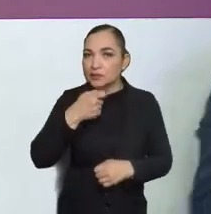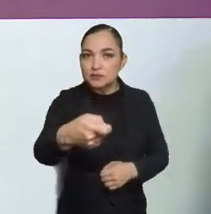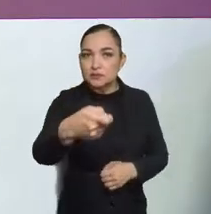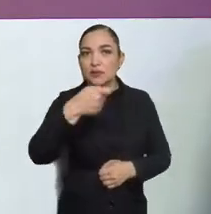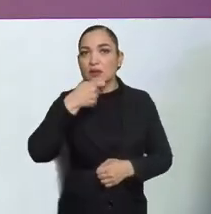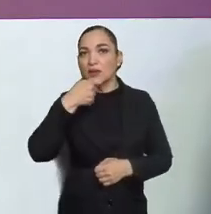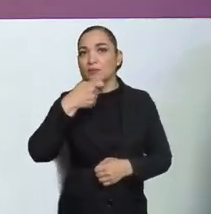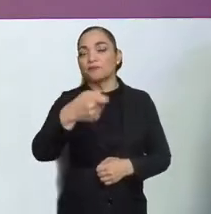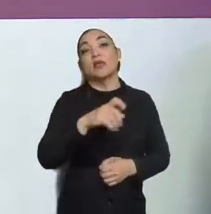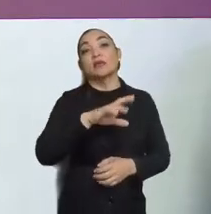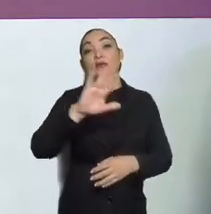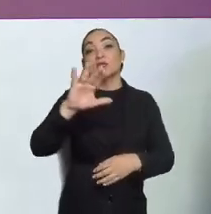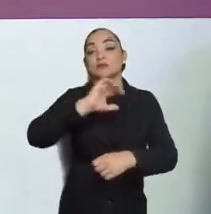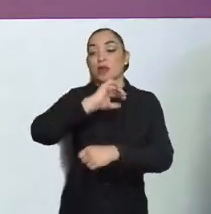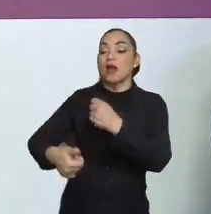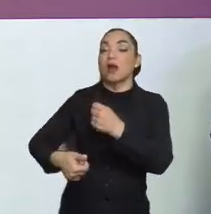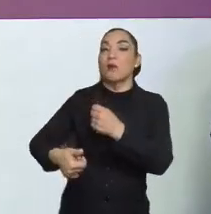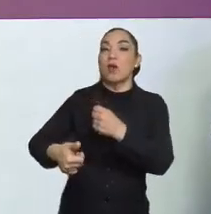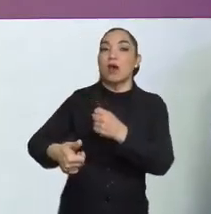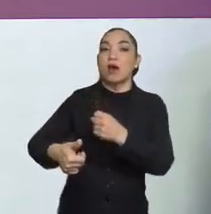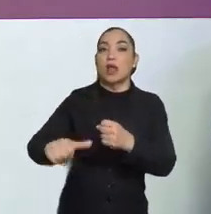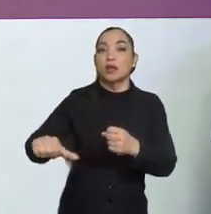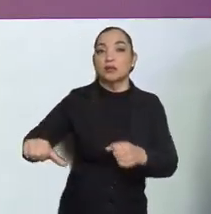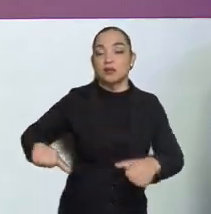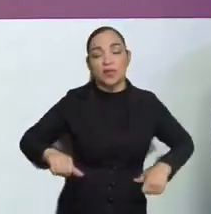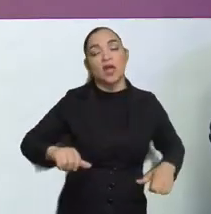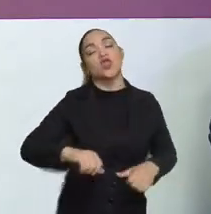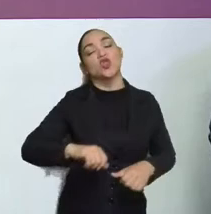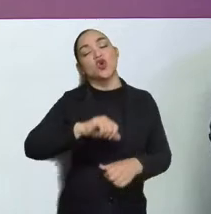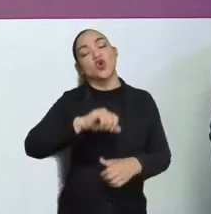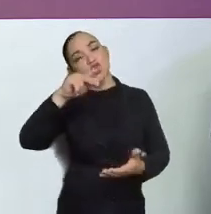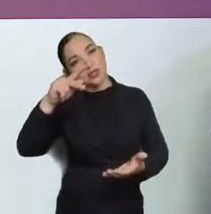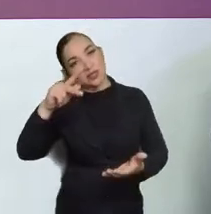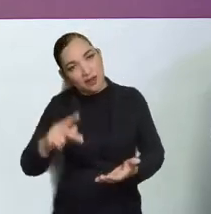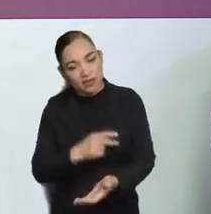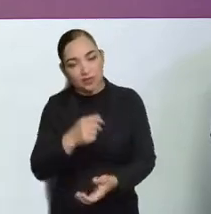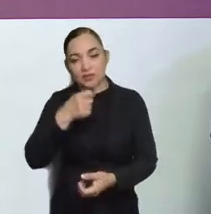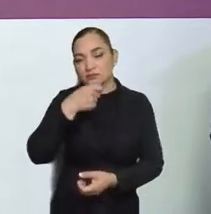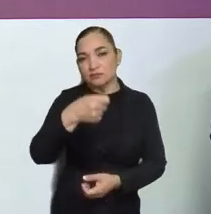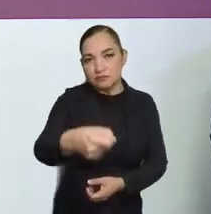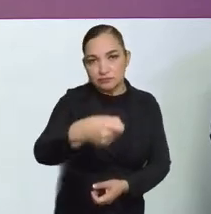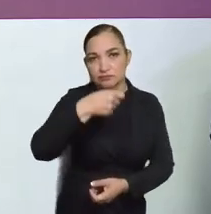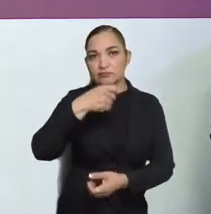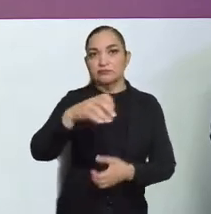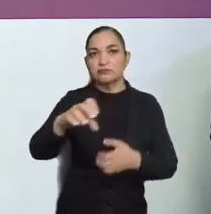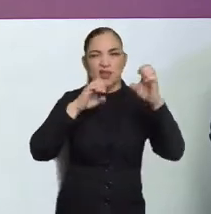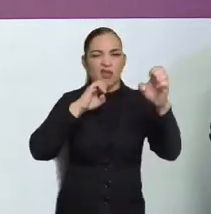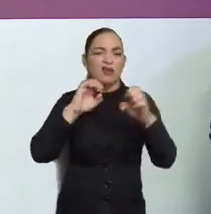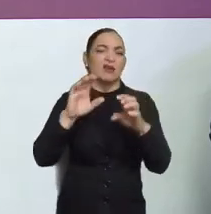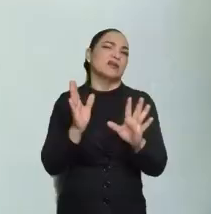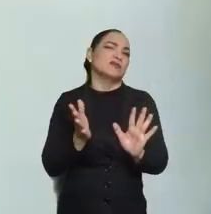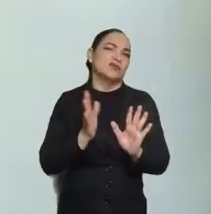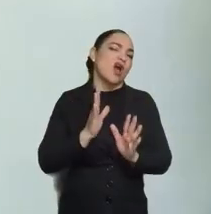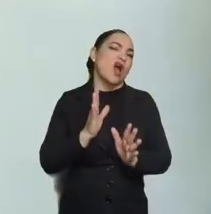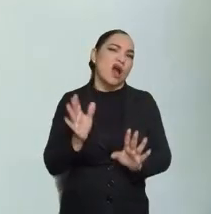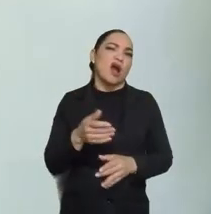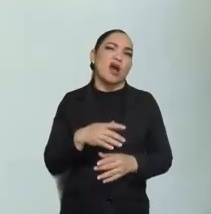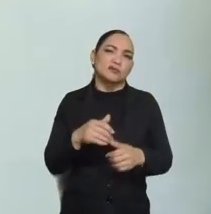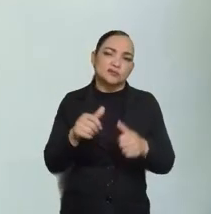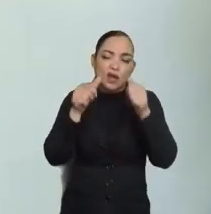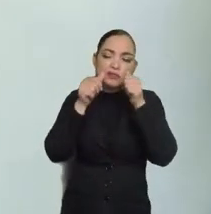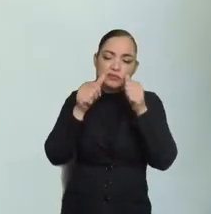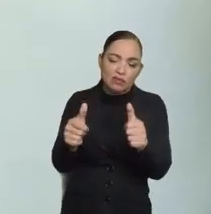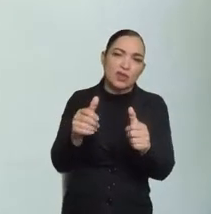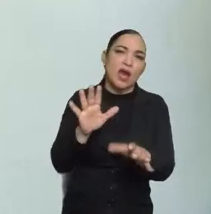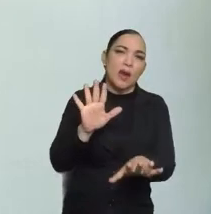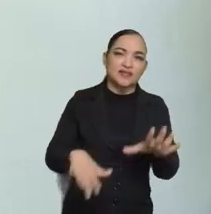del evento ocurre alguna cosa o se les olvida algo, me vuelven a entrevistar al salir. Los atiendo, a veces me enojo, pero nada más te